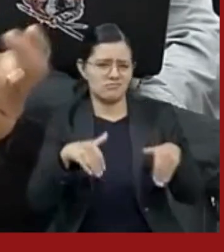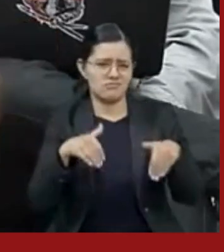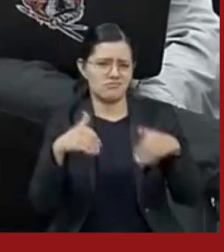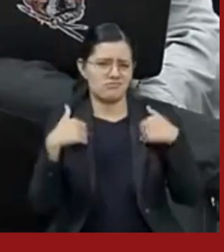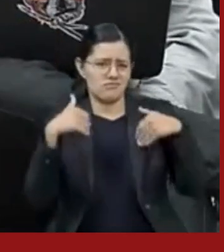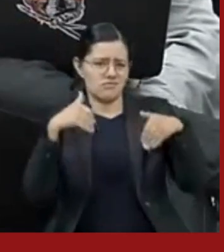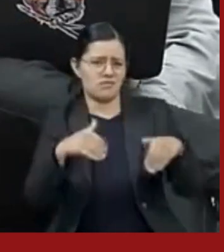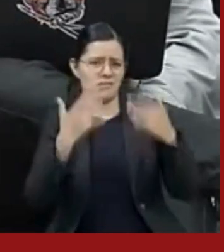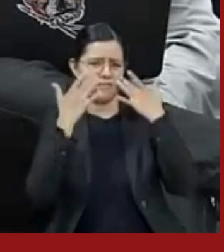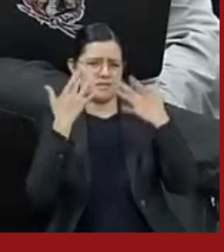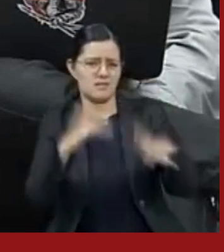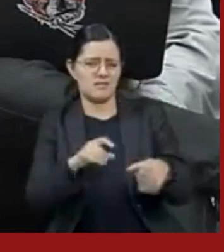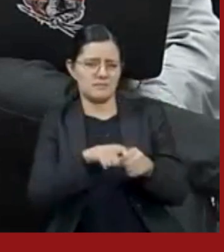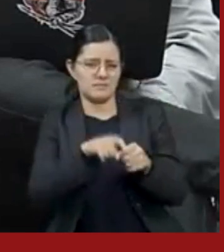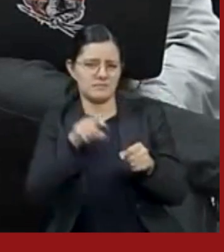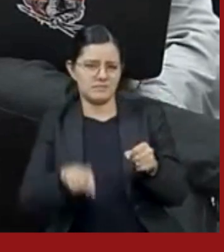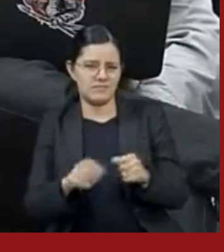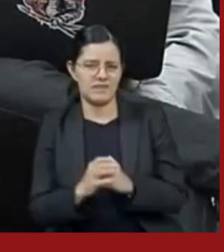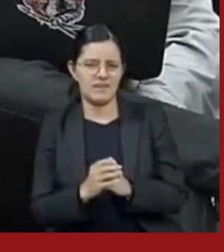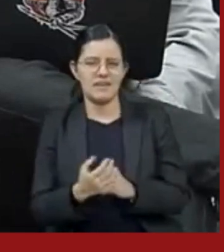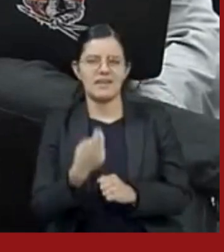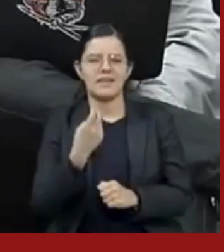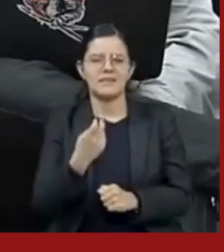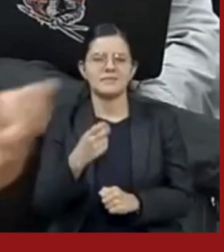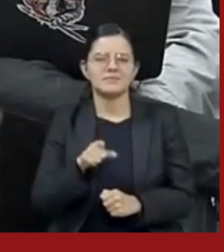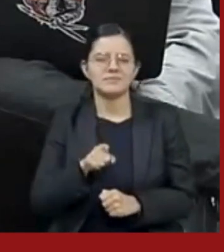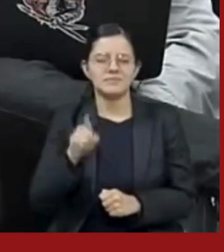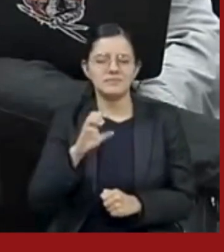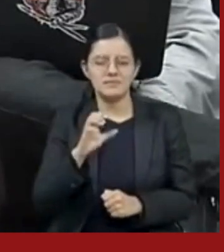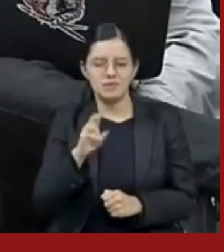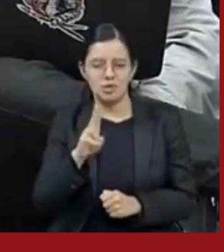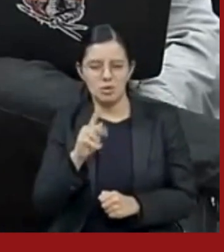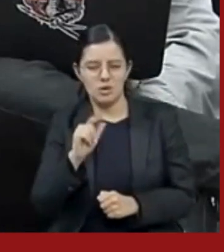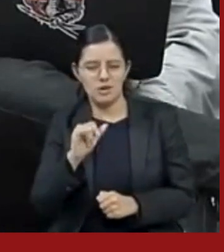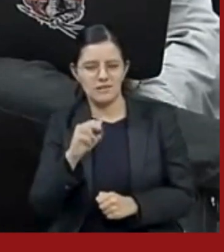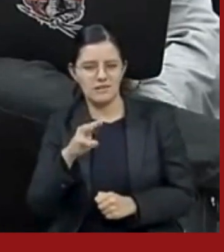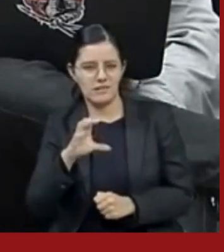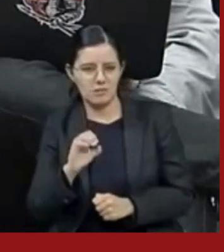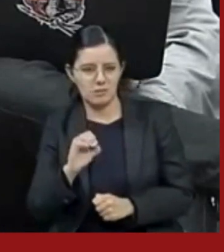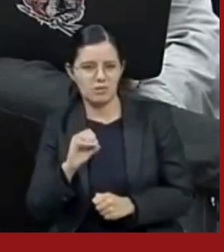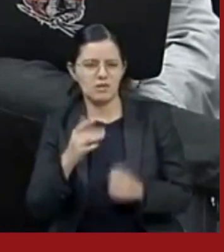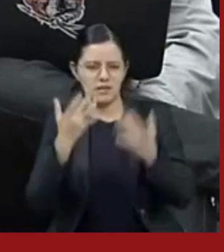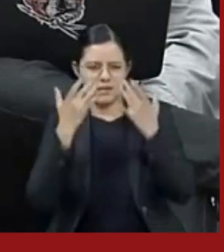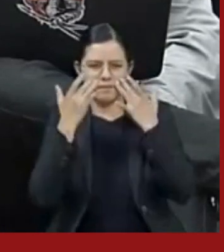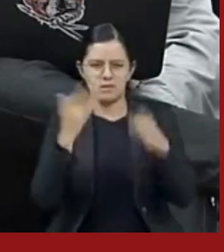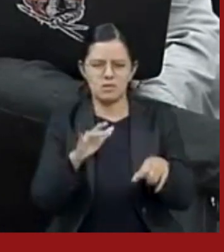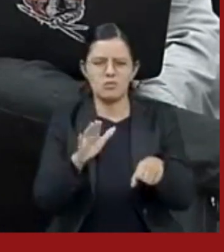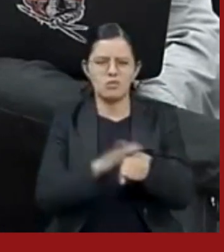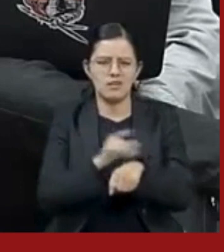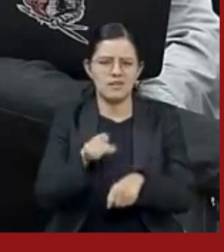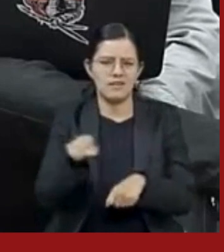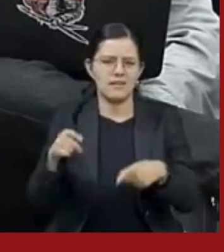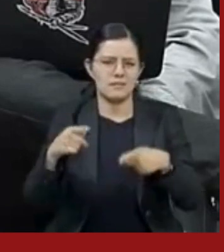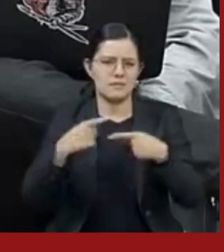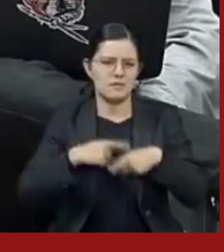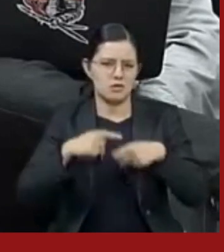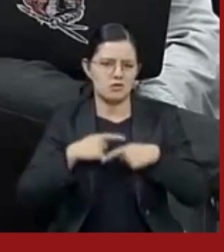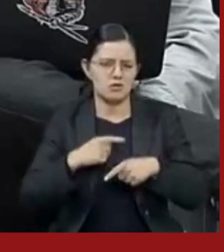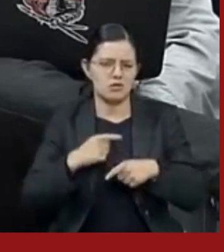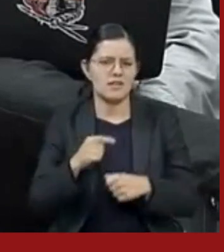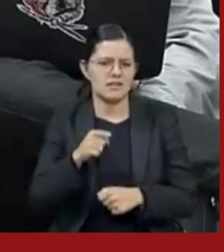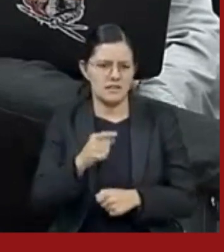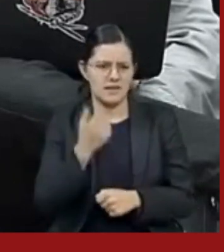grande, declinar en favor del ingeniero Cuauhtémoc Cárdenas Solórzano por una petición popular que abría un camino de tránsito a la